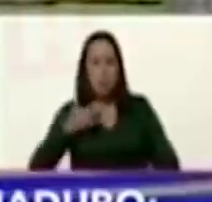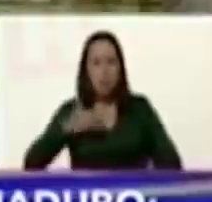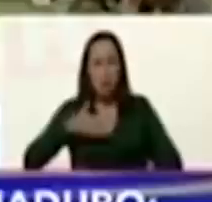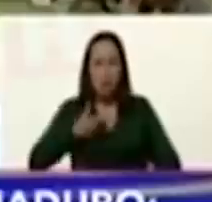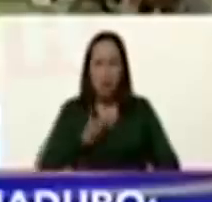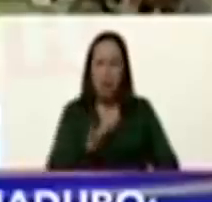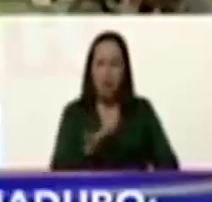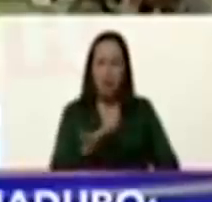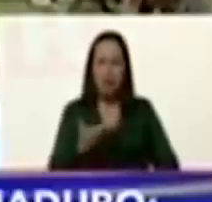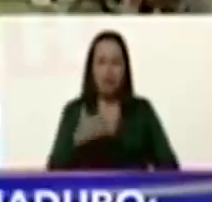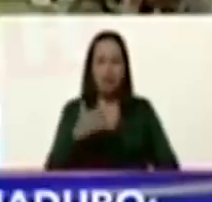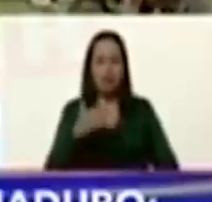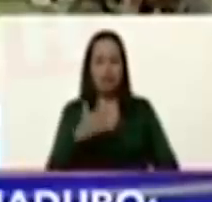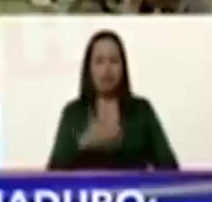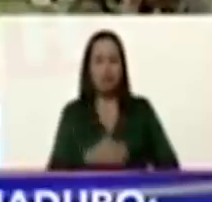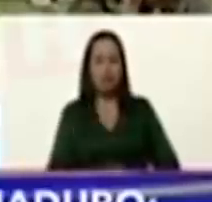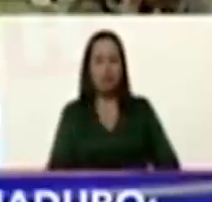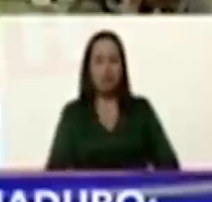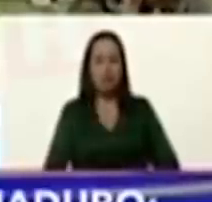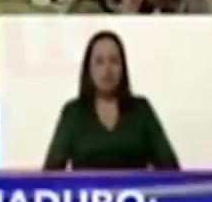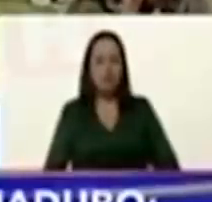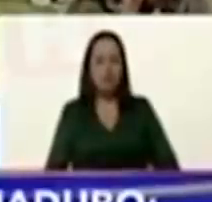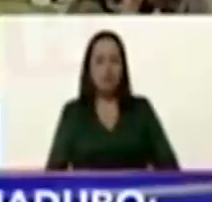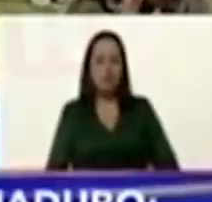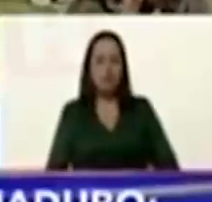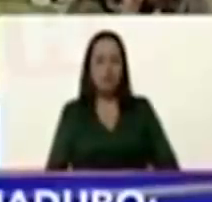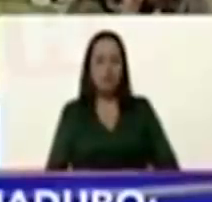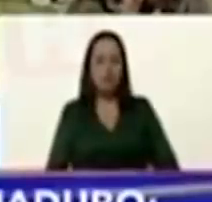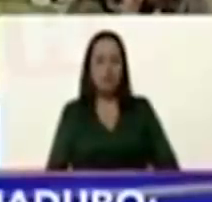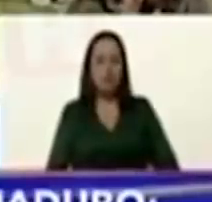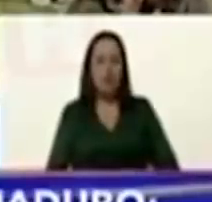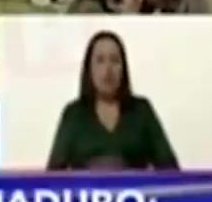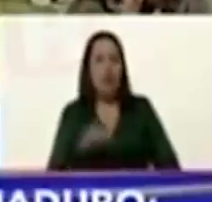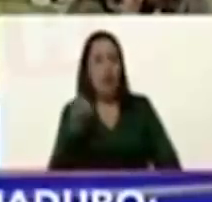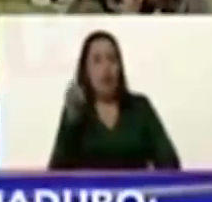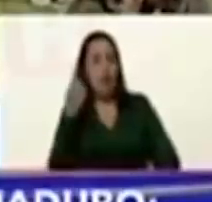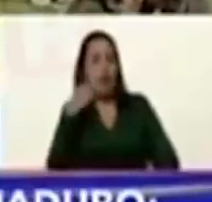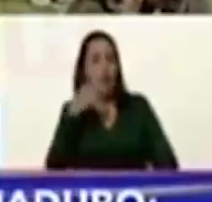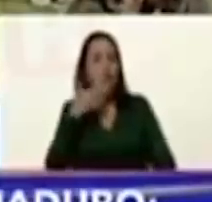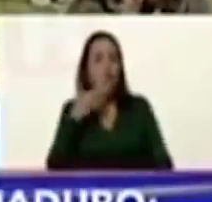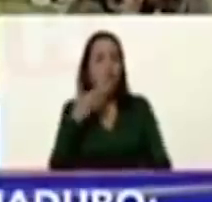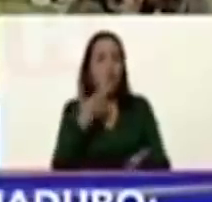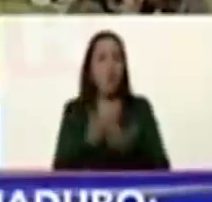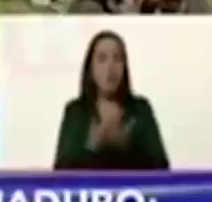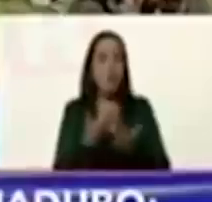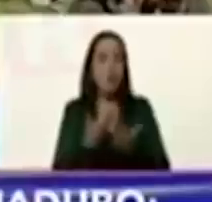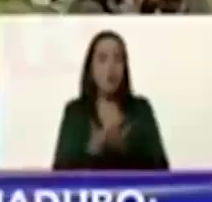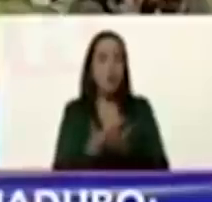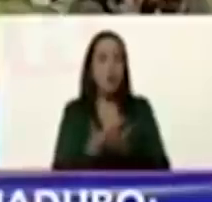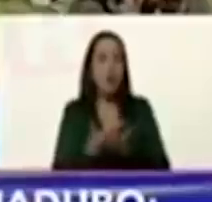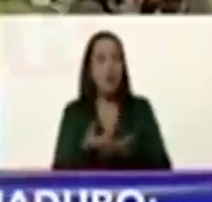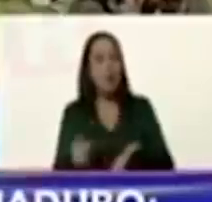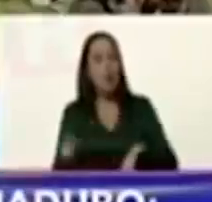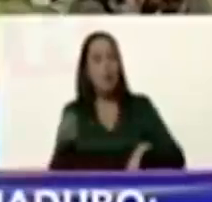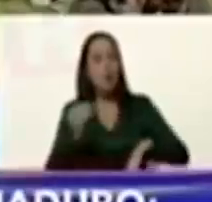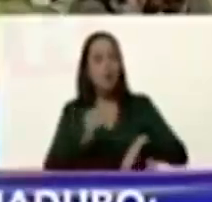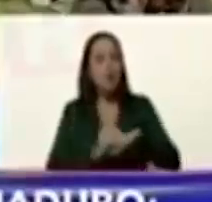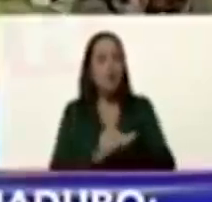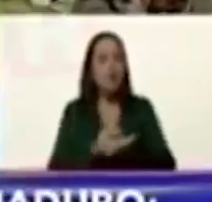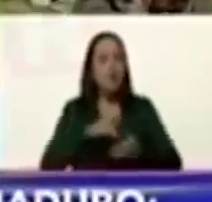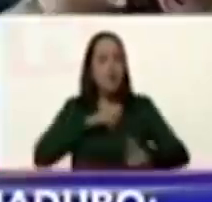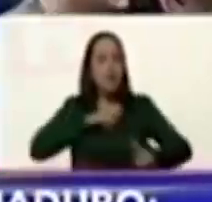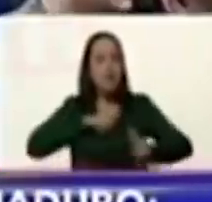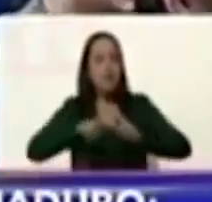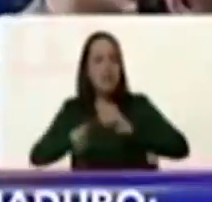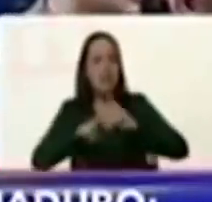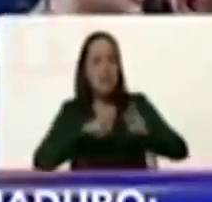y 25% de los créditos. El financiamiento deberá ir a personas o empresas relacionadas o vinculadas a los sectores productivos, un concepto